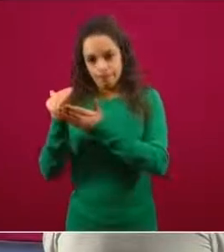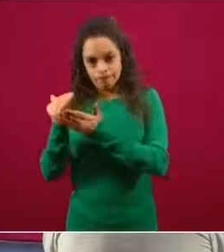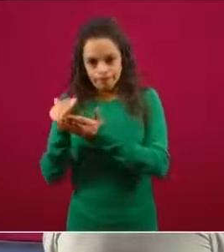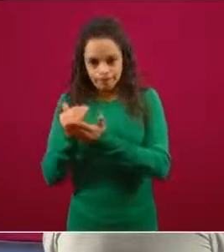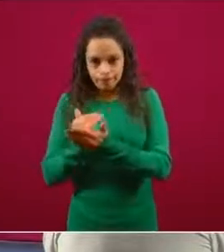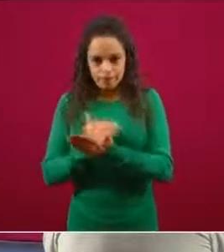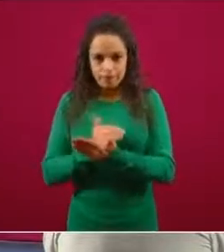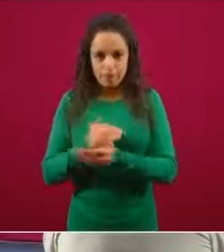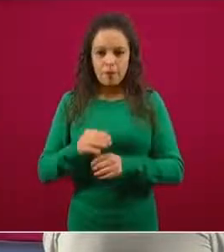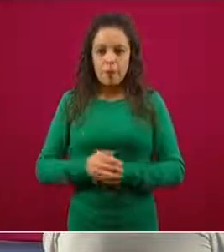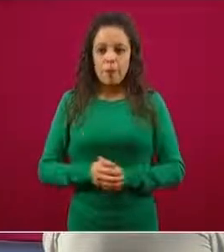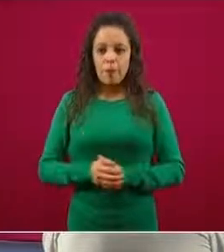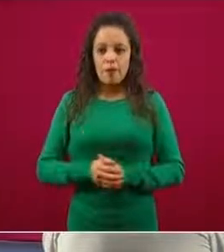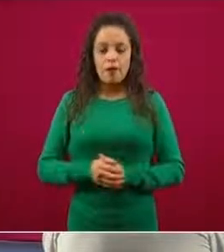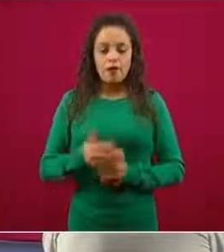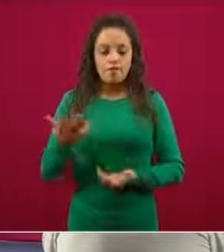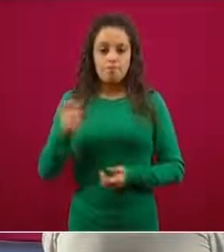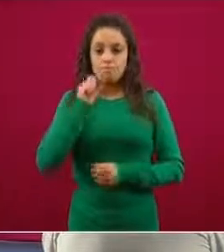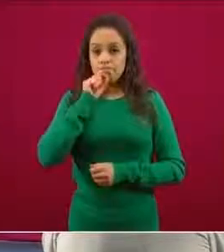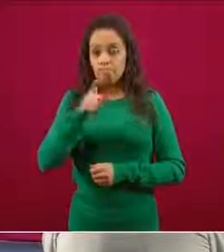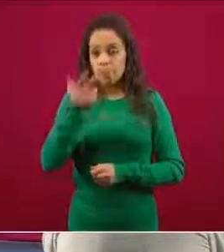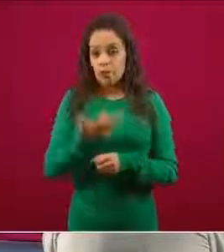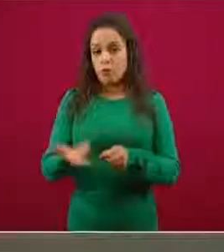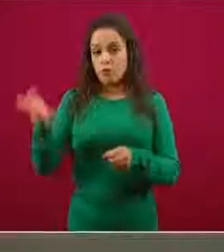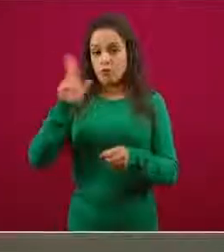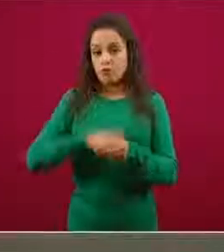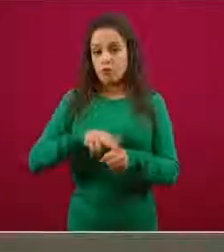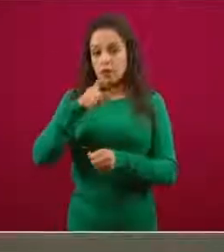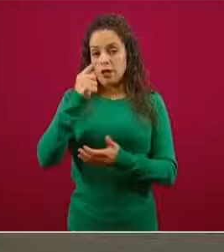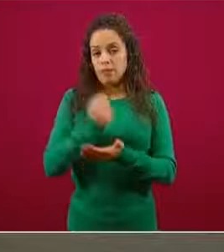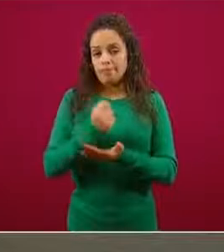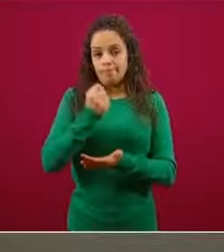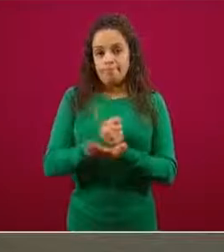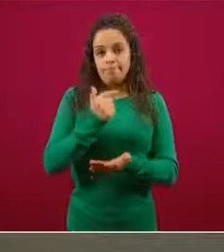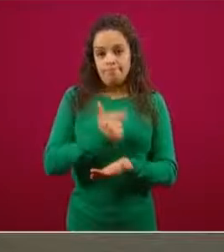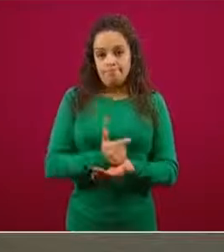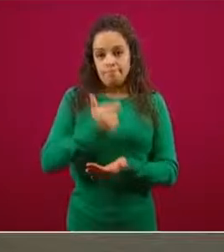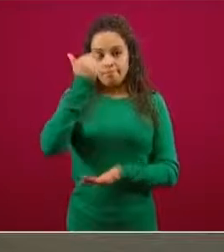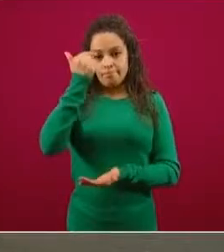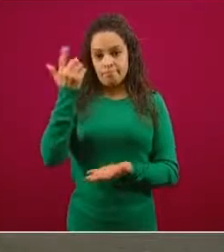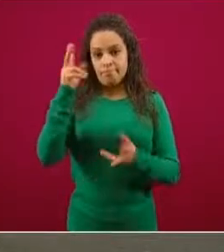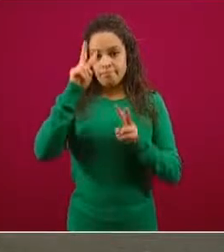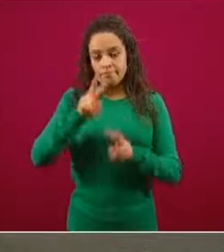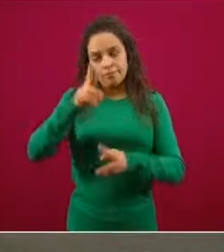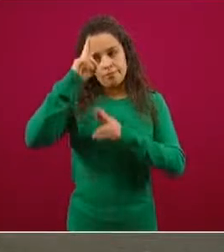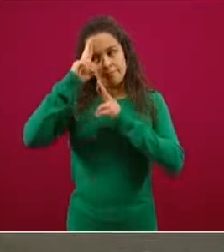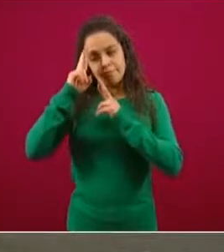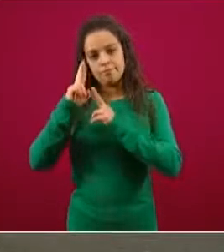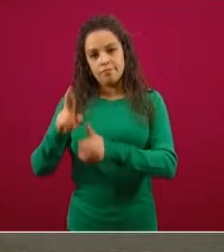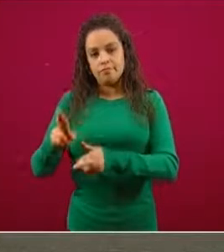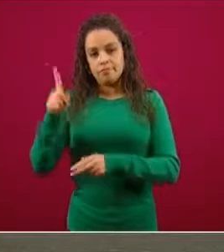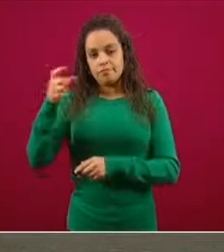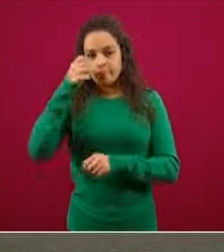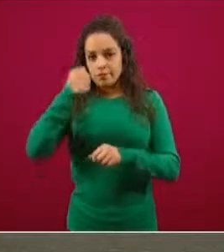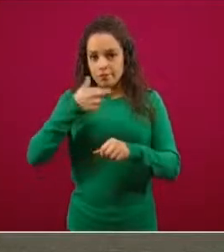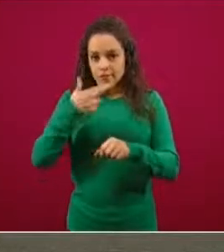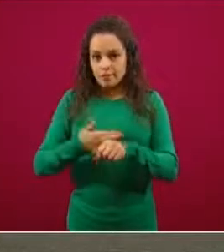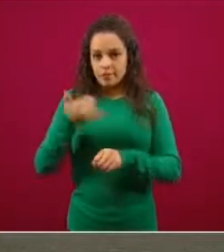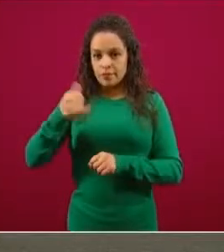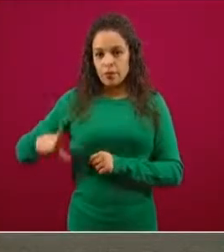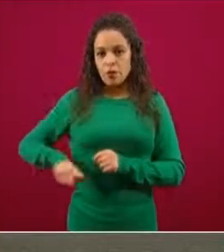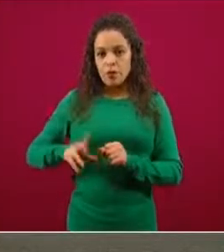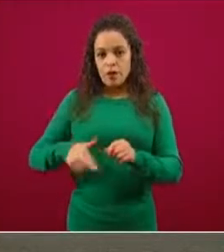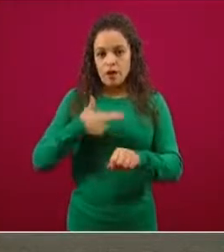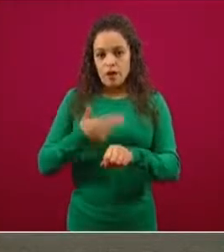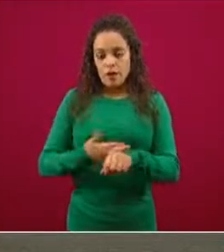hospitalizados en la terapia intensiva. También mi respeto al gobernador Quirino Ordaz y a su secretario de Salud, el doctor Efrén.